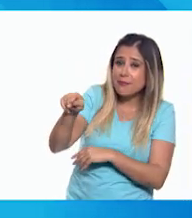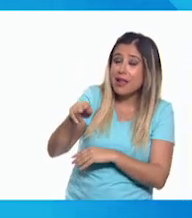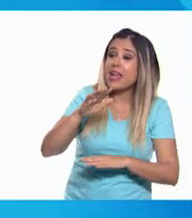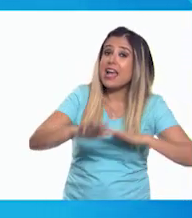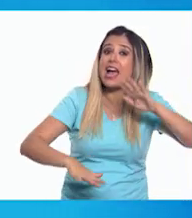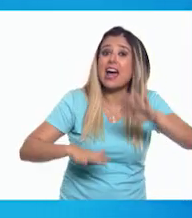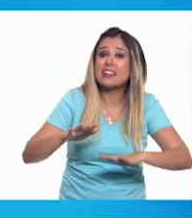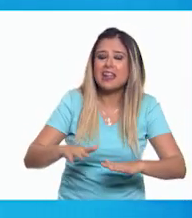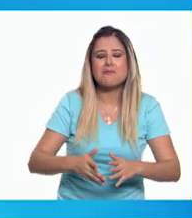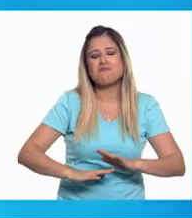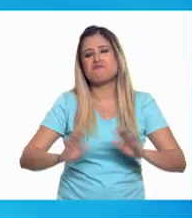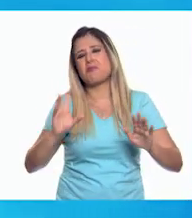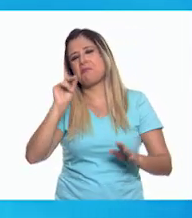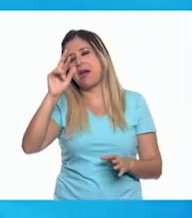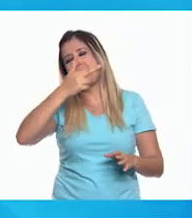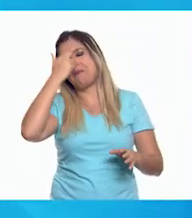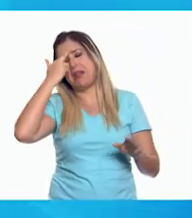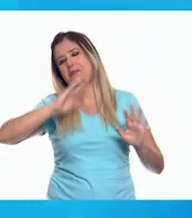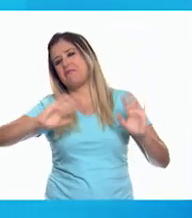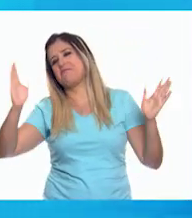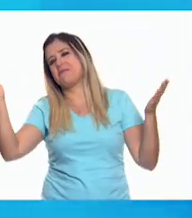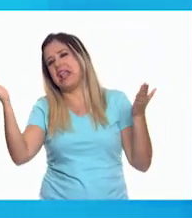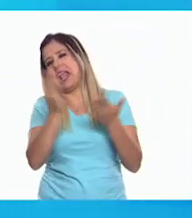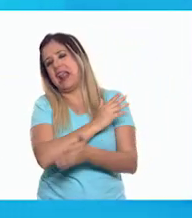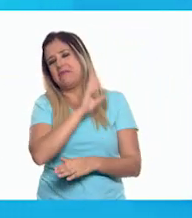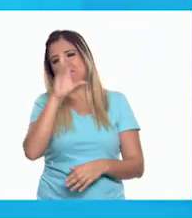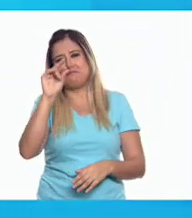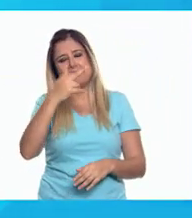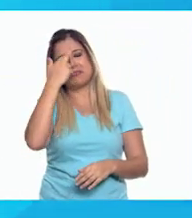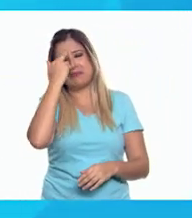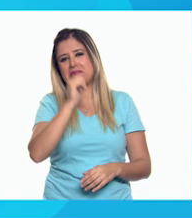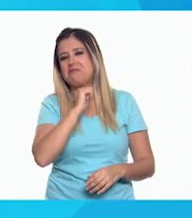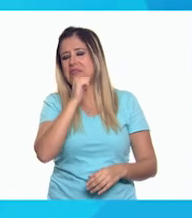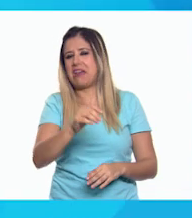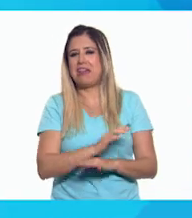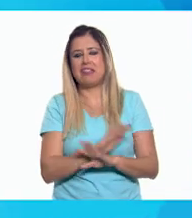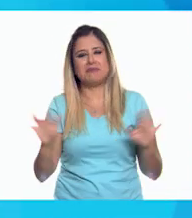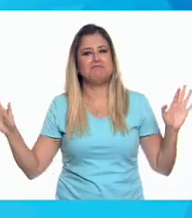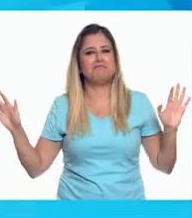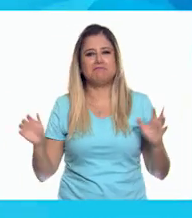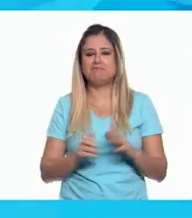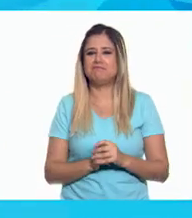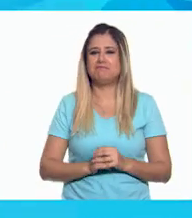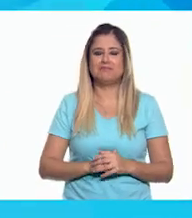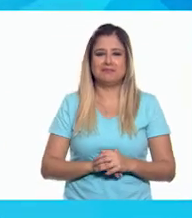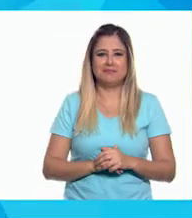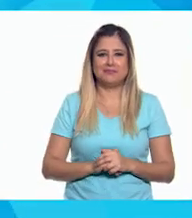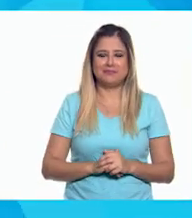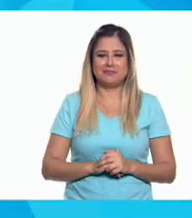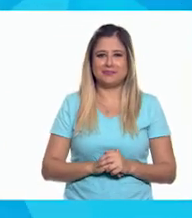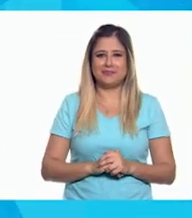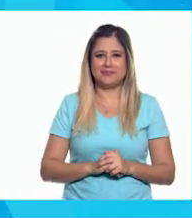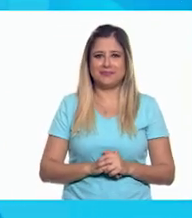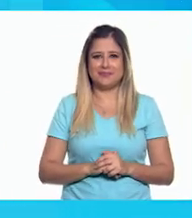gateabas? Menos. No me acuerdo de esos detalles ya.